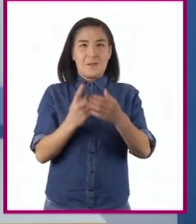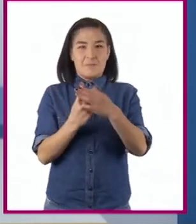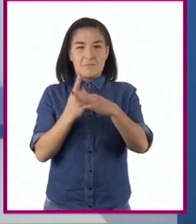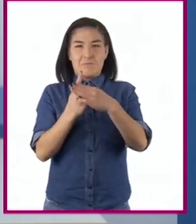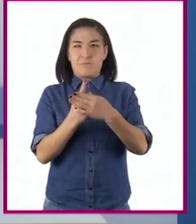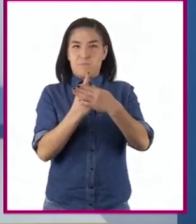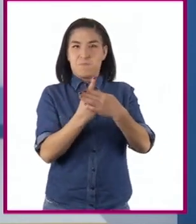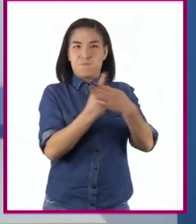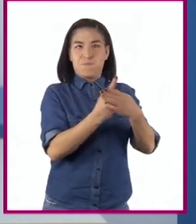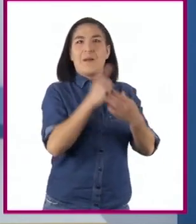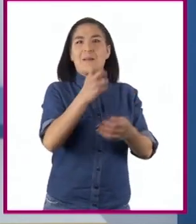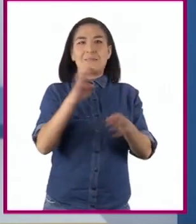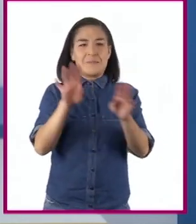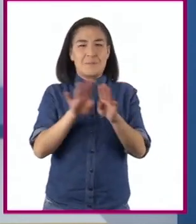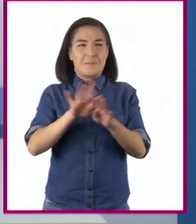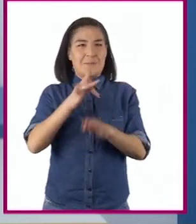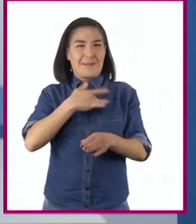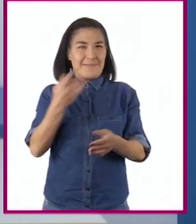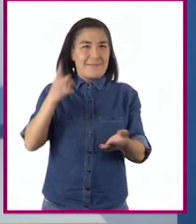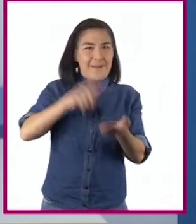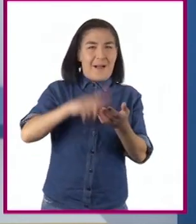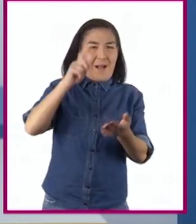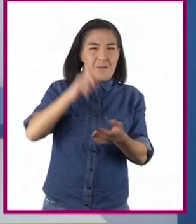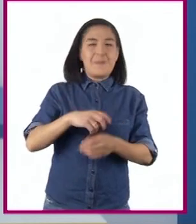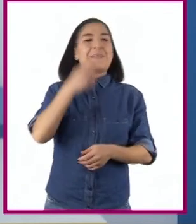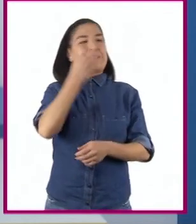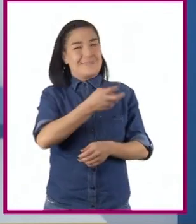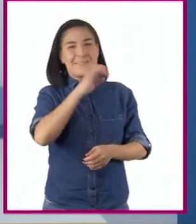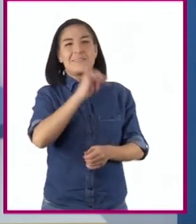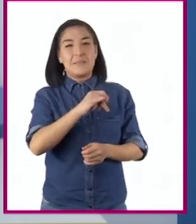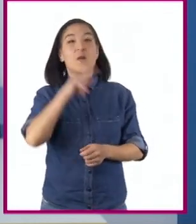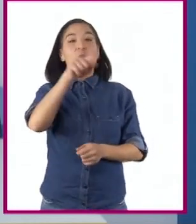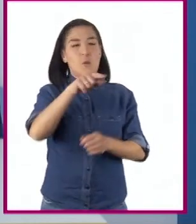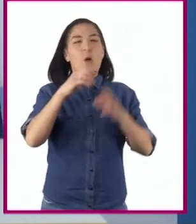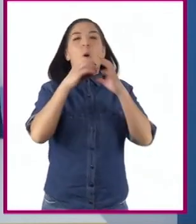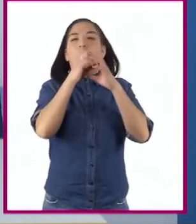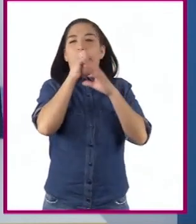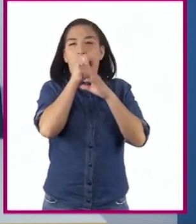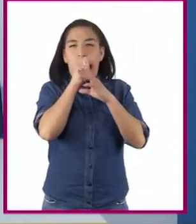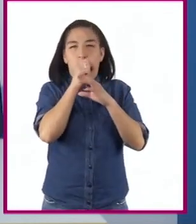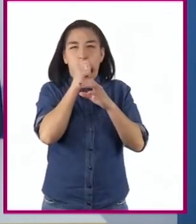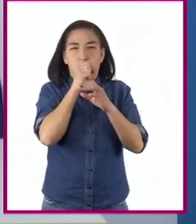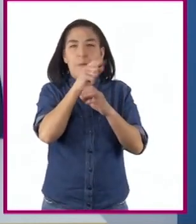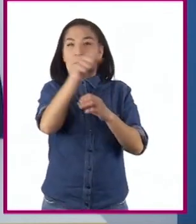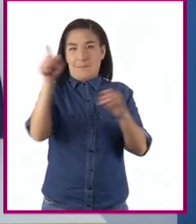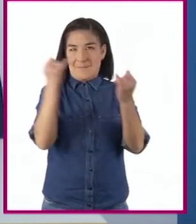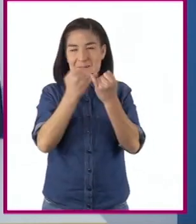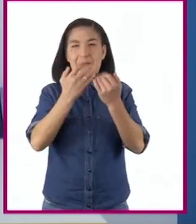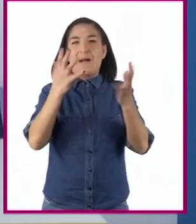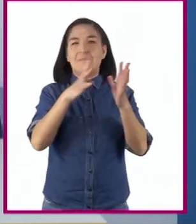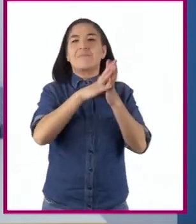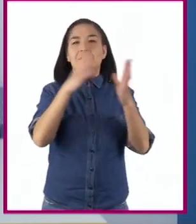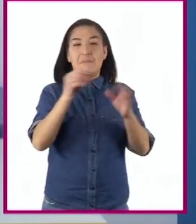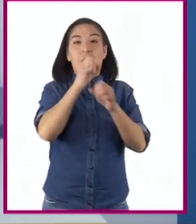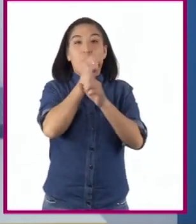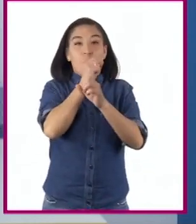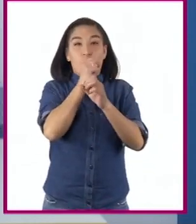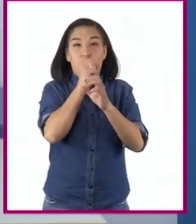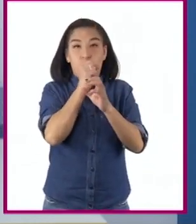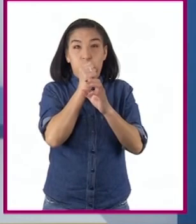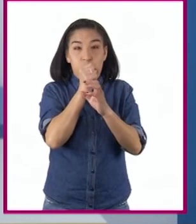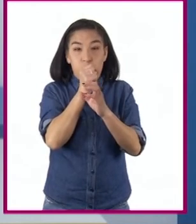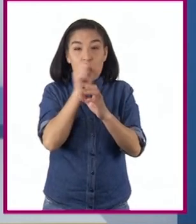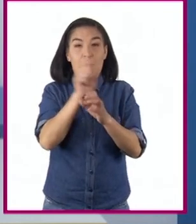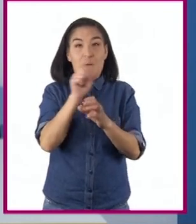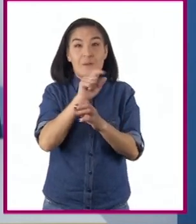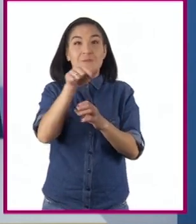es. Ahora, infla el globo para que salga el agua y tu submarino pueda subir. Cuando llegue a la